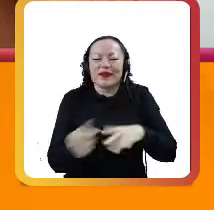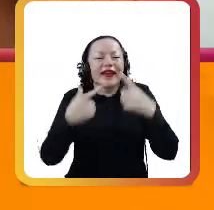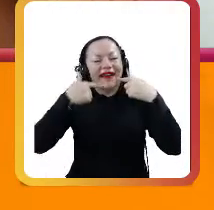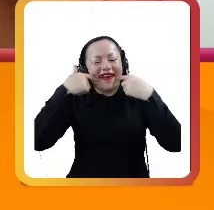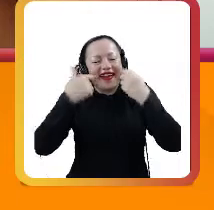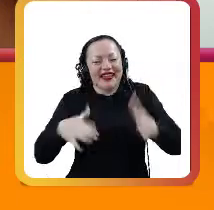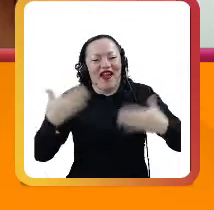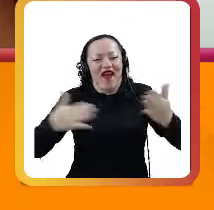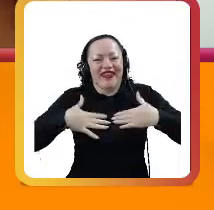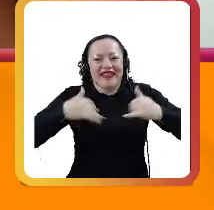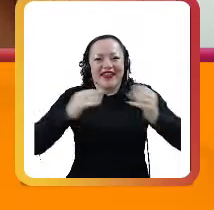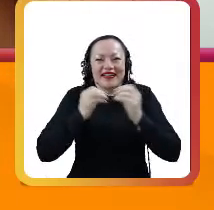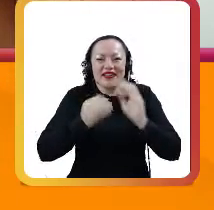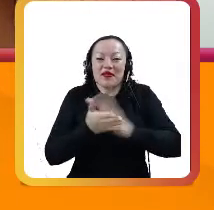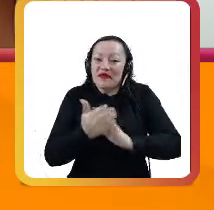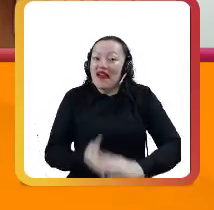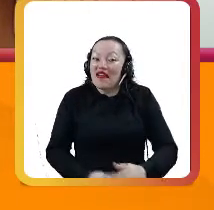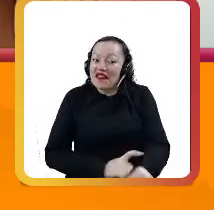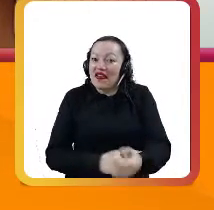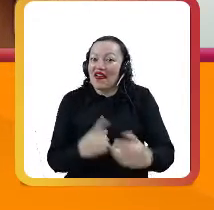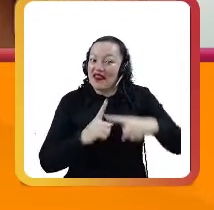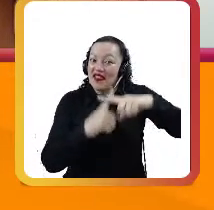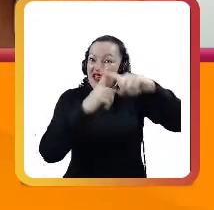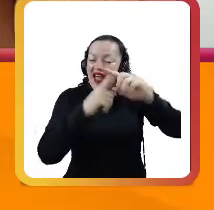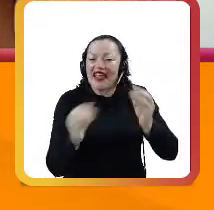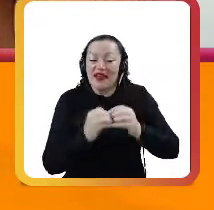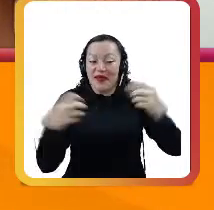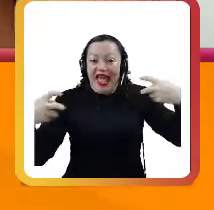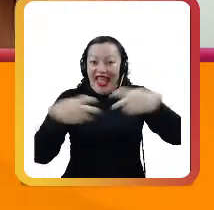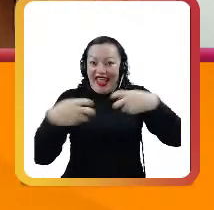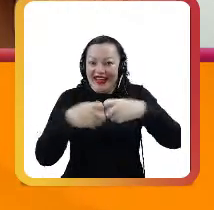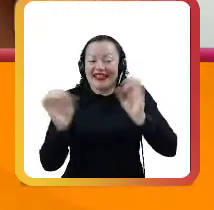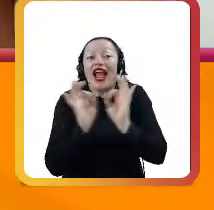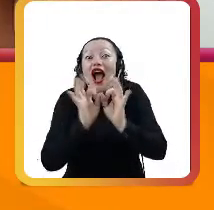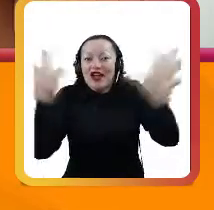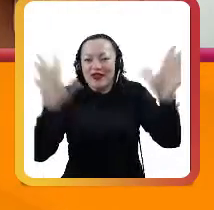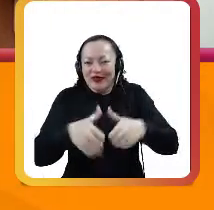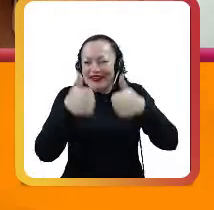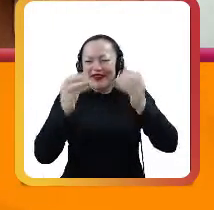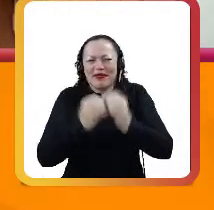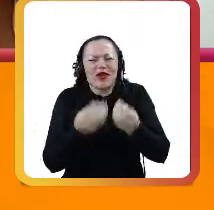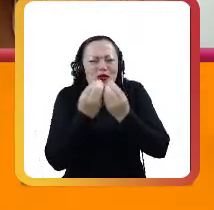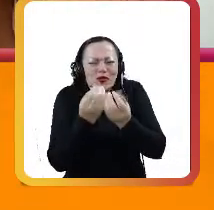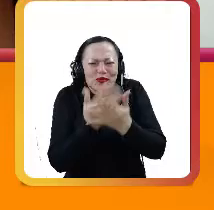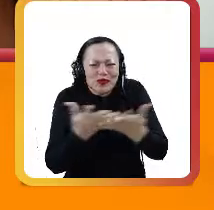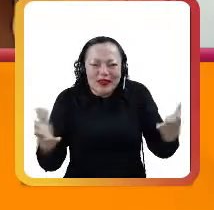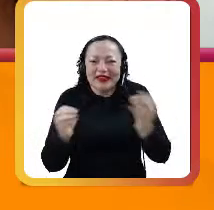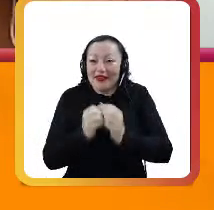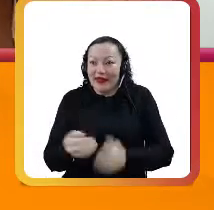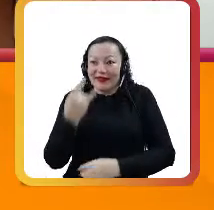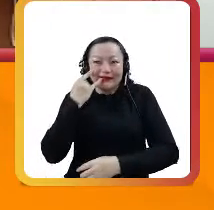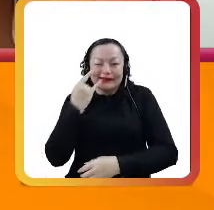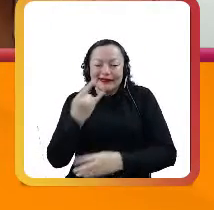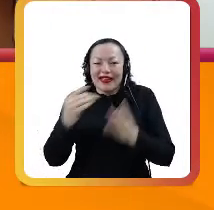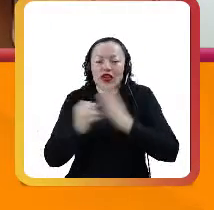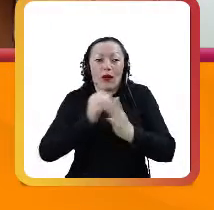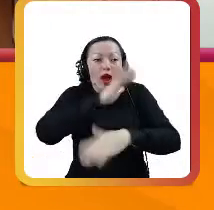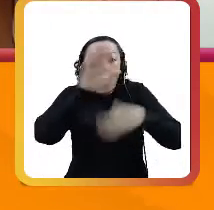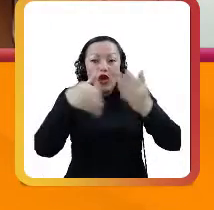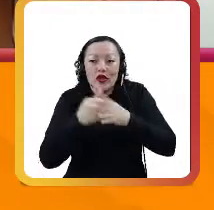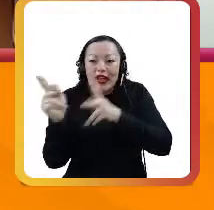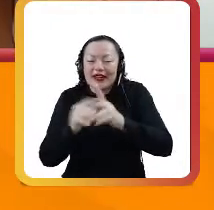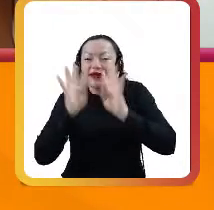sonrientes, alegres, llenos de buena actitud, llenos de buena vibra y obviamente con un montón de cositas y daticos interesantes para todos